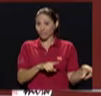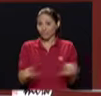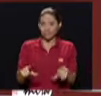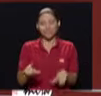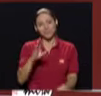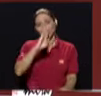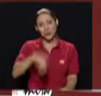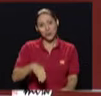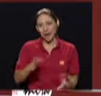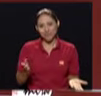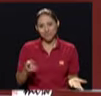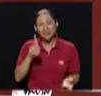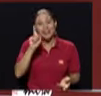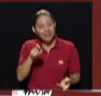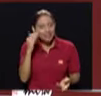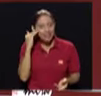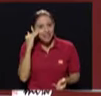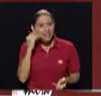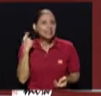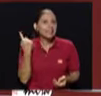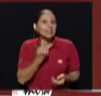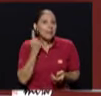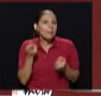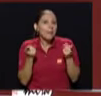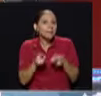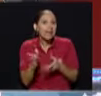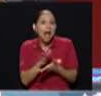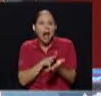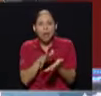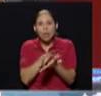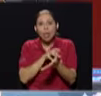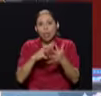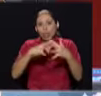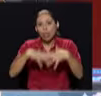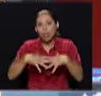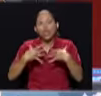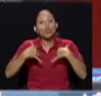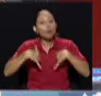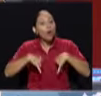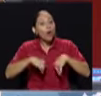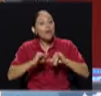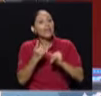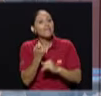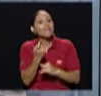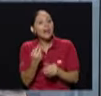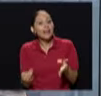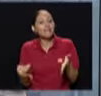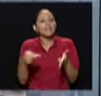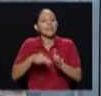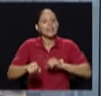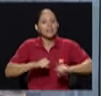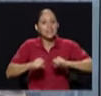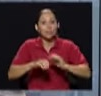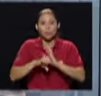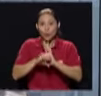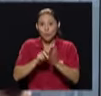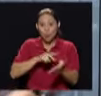hay que dejarlo muy claro, si siempre vamos a ver daños, todavía nos faltan sismos, que repitan sismos como